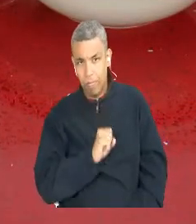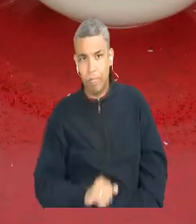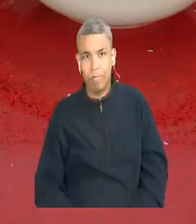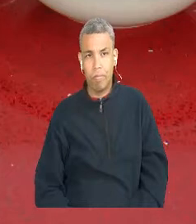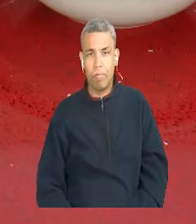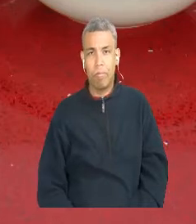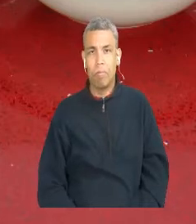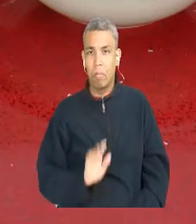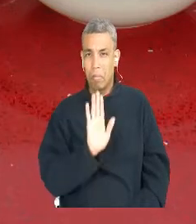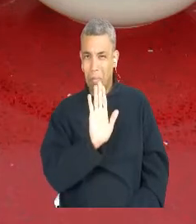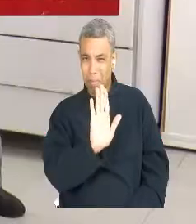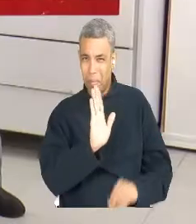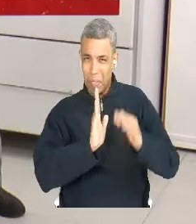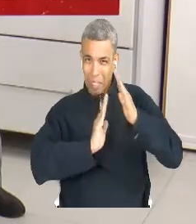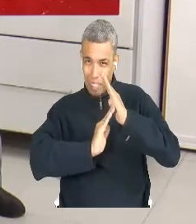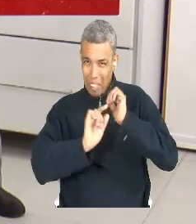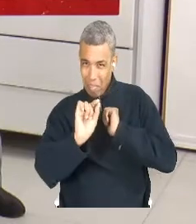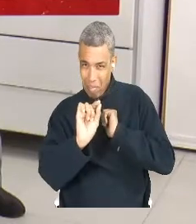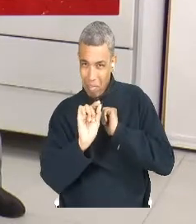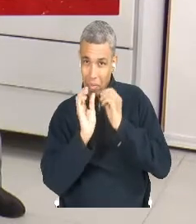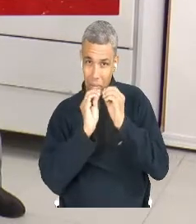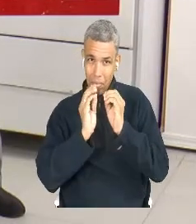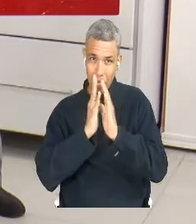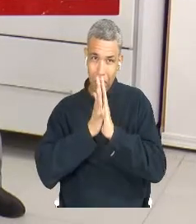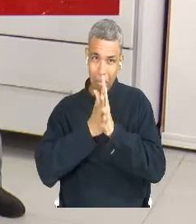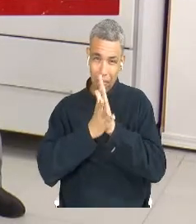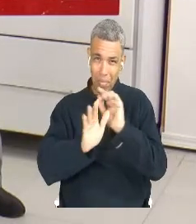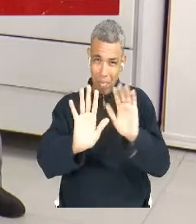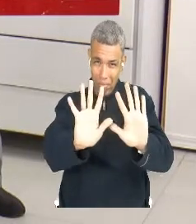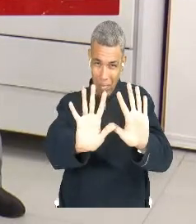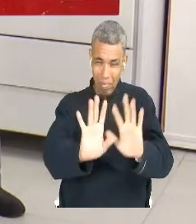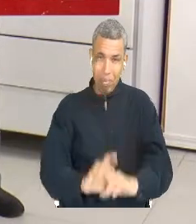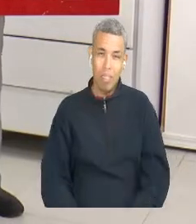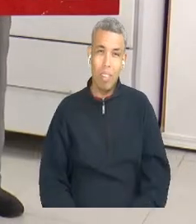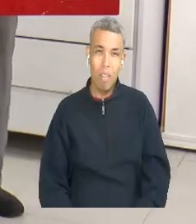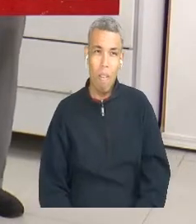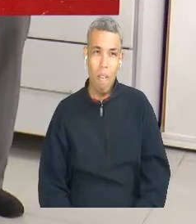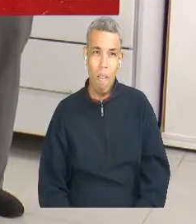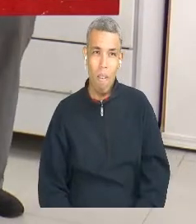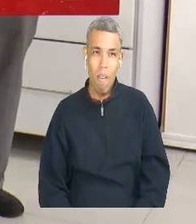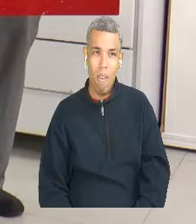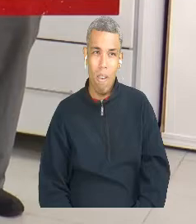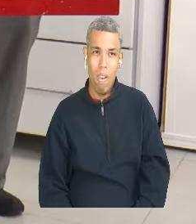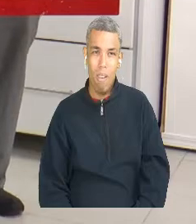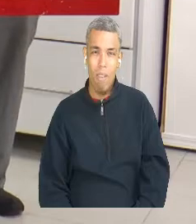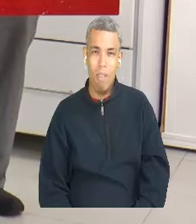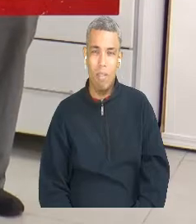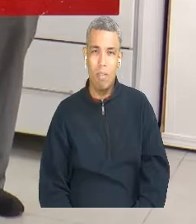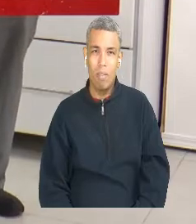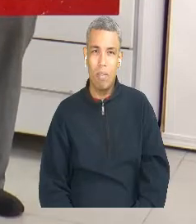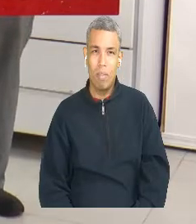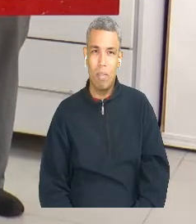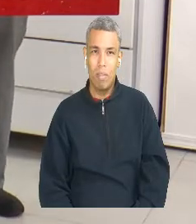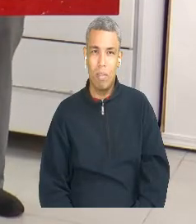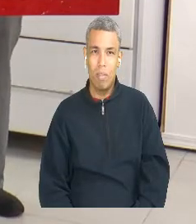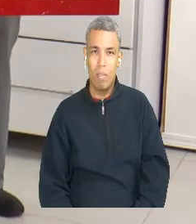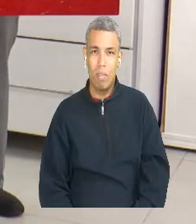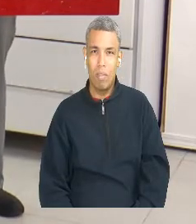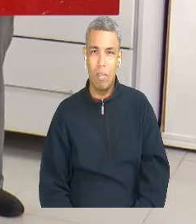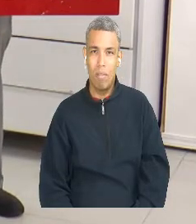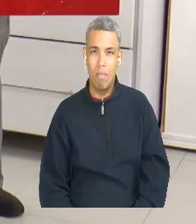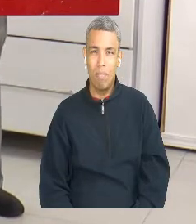plato, nos vamos a una pequeña y chiquitica pausa, pero ustedes no se despeguen porque ya llega lo mejor, el ensamble final. El ensamble para poder... En A Pedir